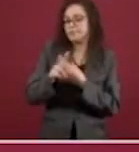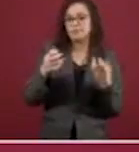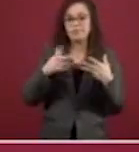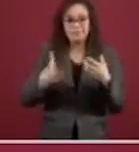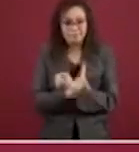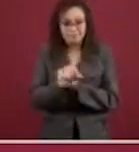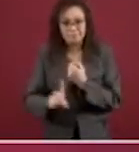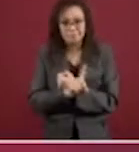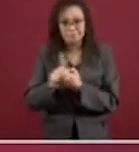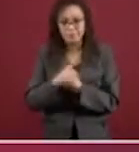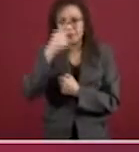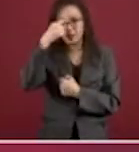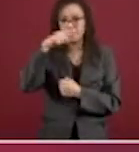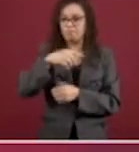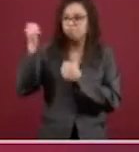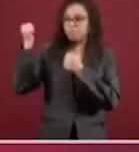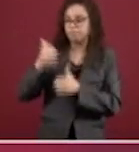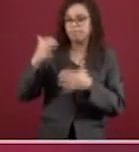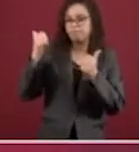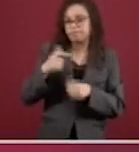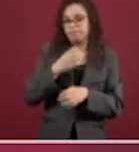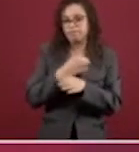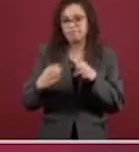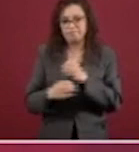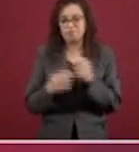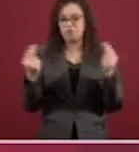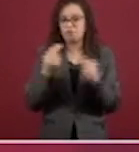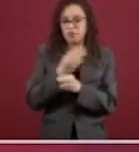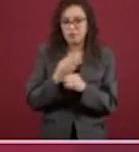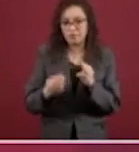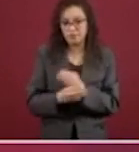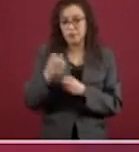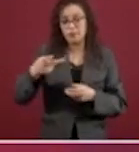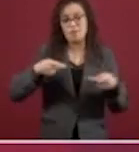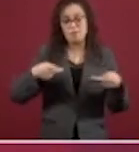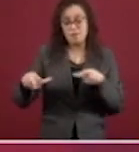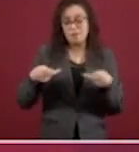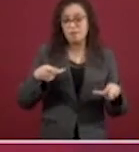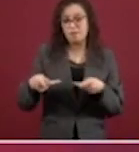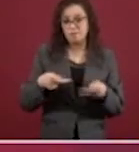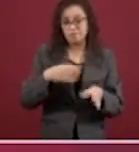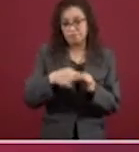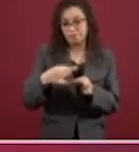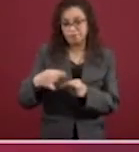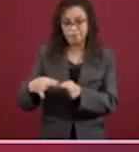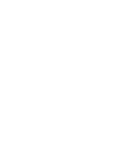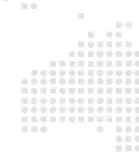de abasto. Nos estamos preparando para esto.